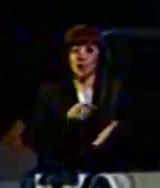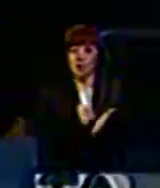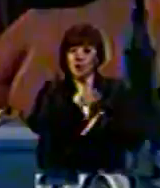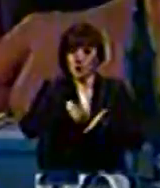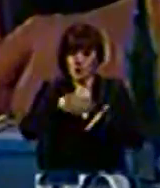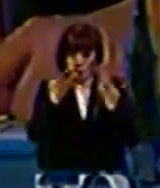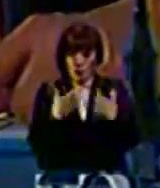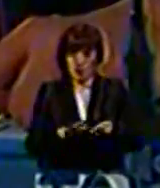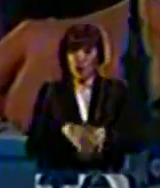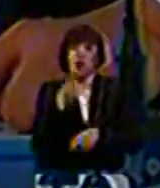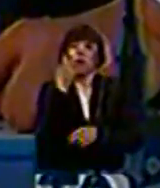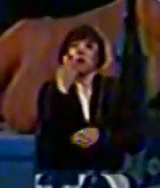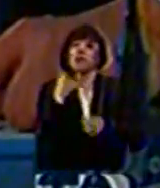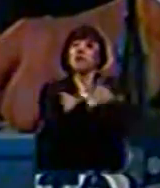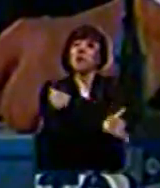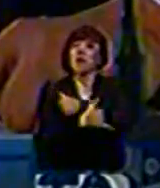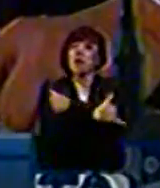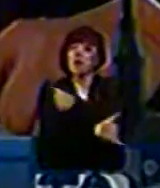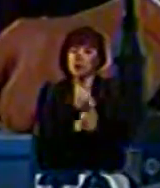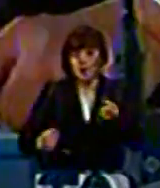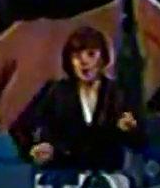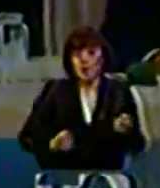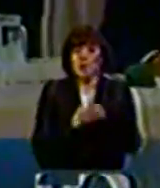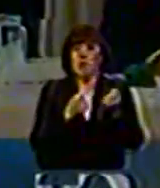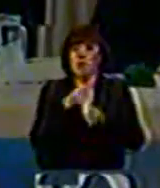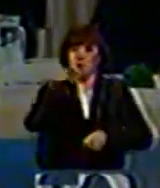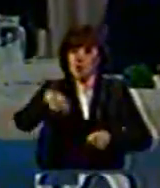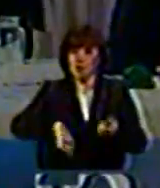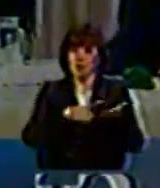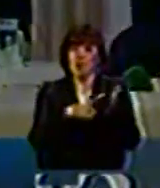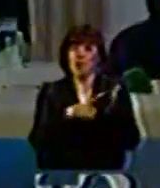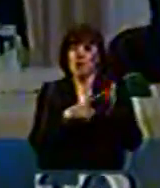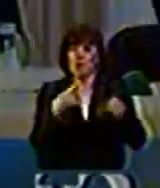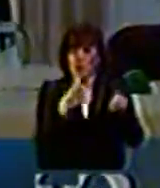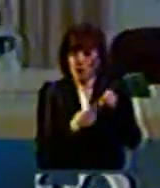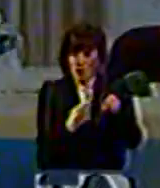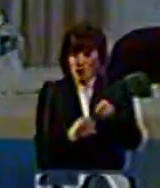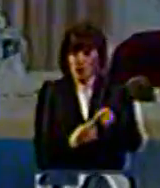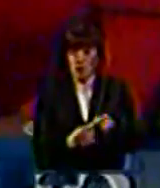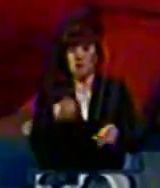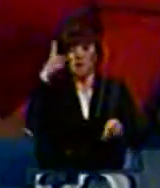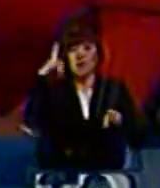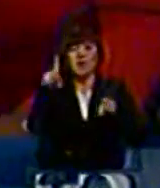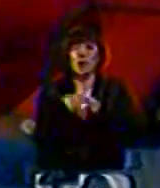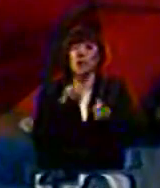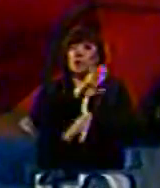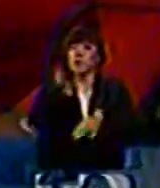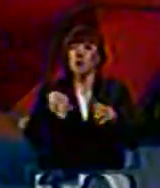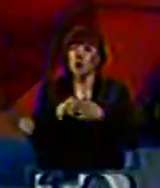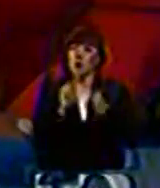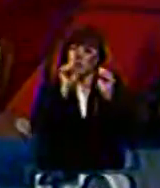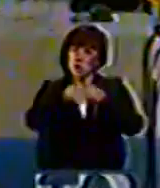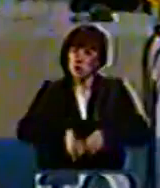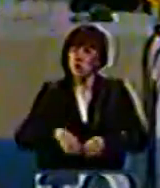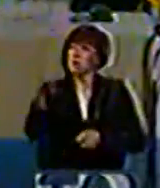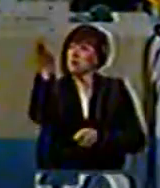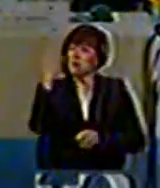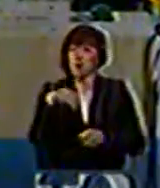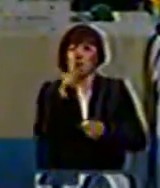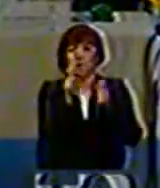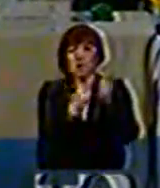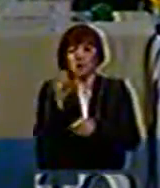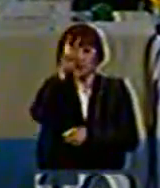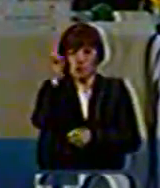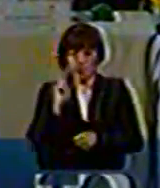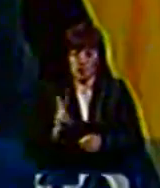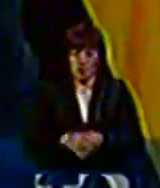de los 13 países presentes la declaración de quito cerró el encuentro regional en el que manifestaron la voluntad de acoger a los emigrantes venezolanos y enfrentar